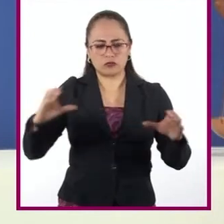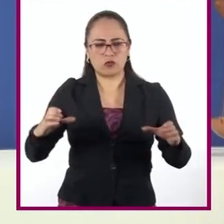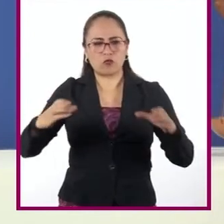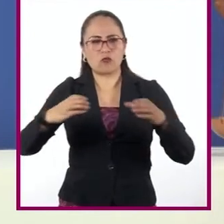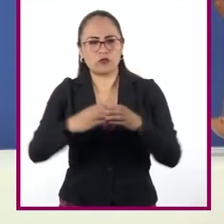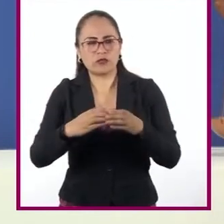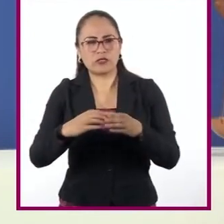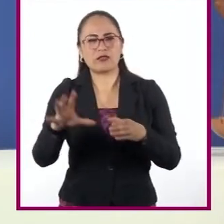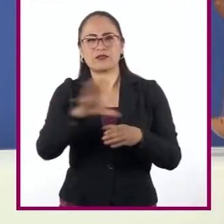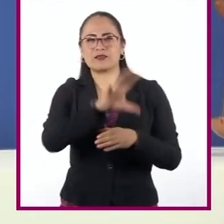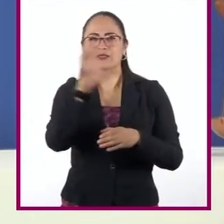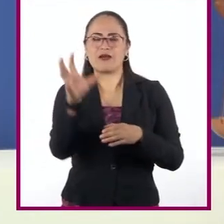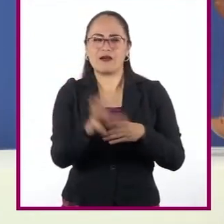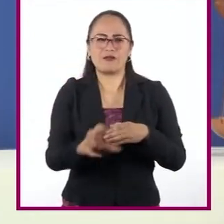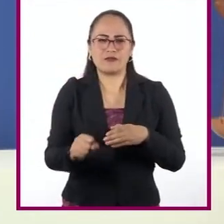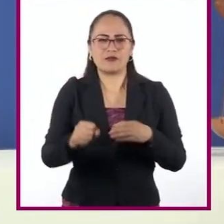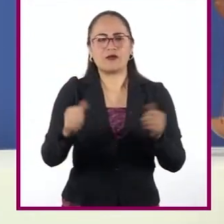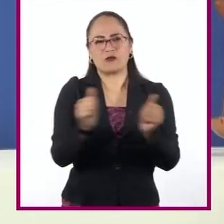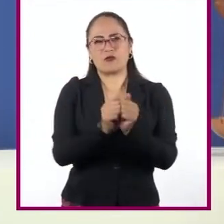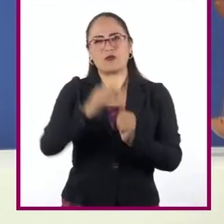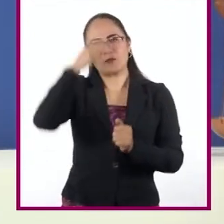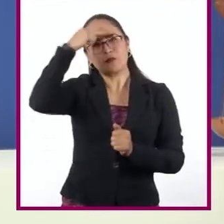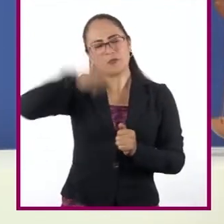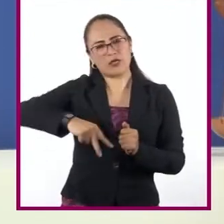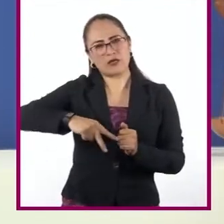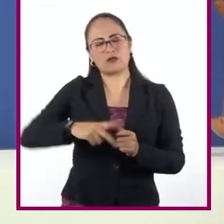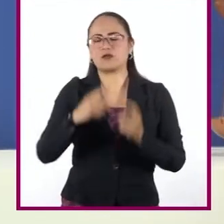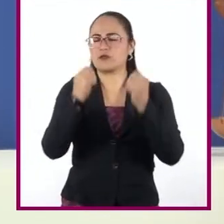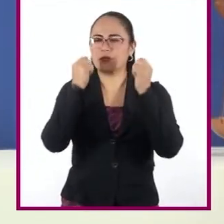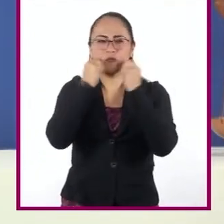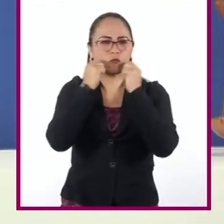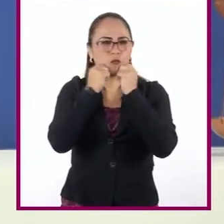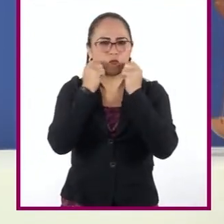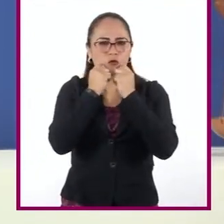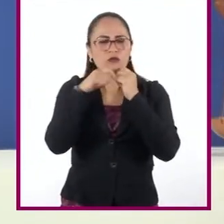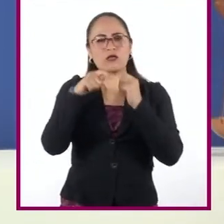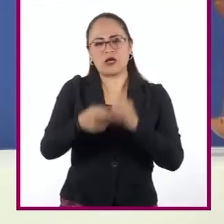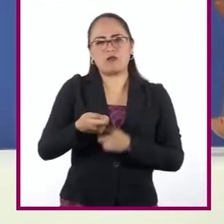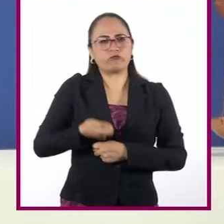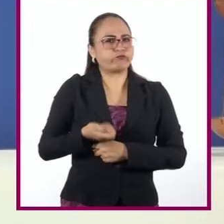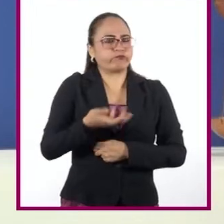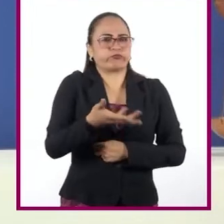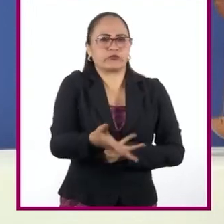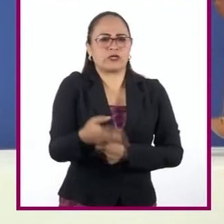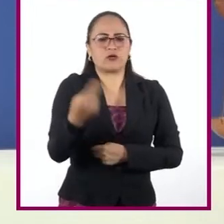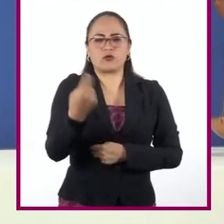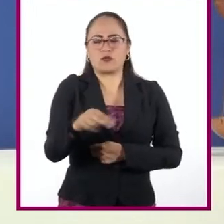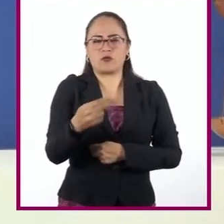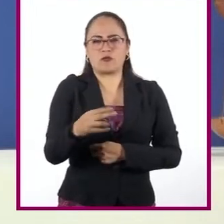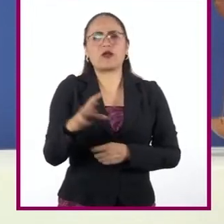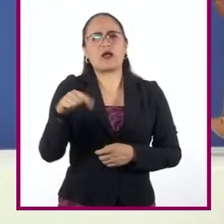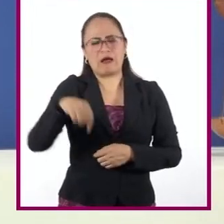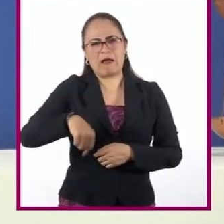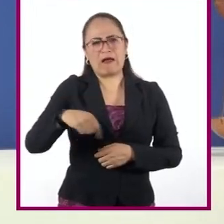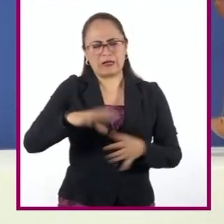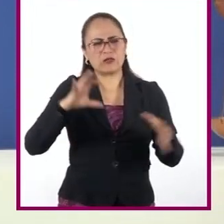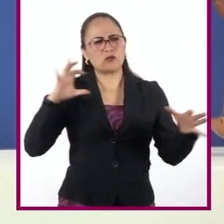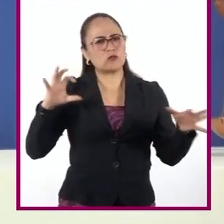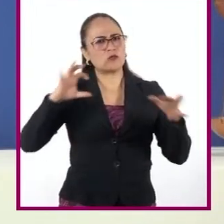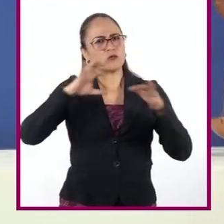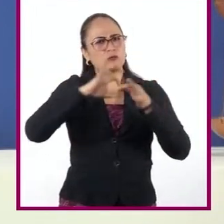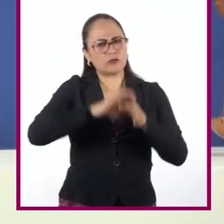comunidades afromexicanas, cualquiera que sea su autodenominación, como parte de la